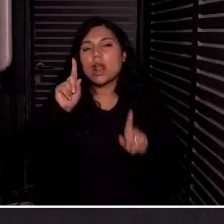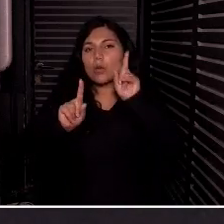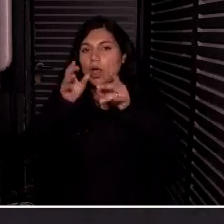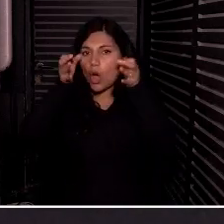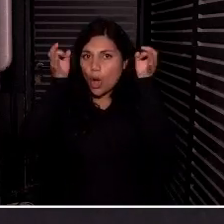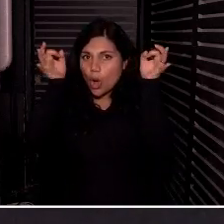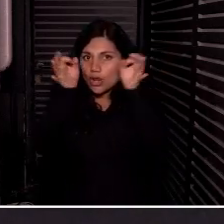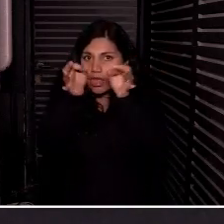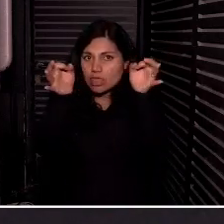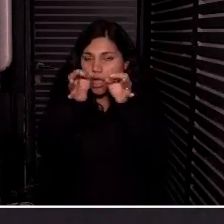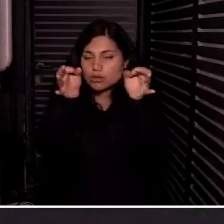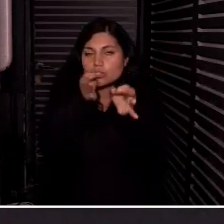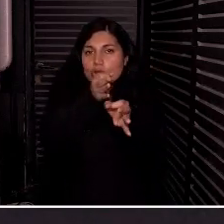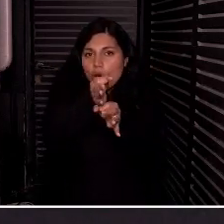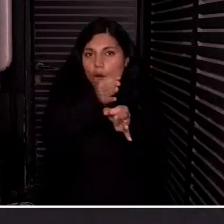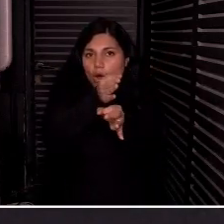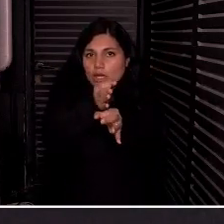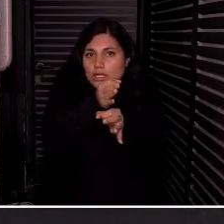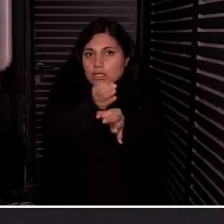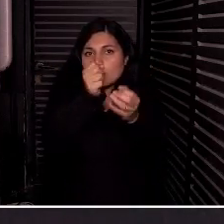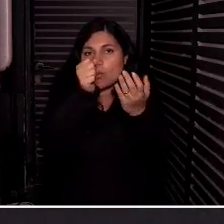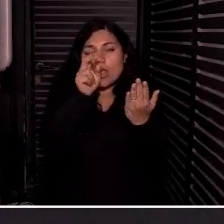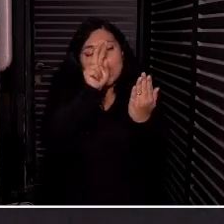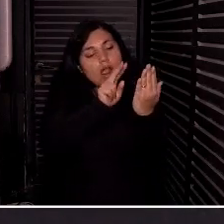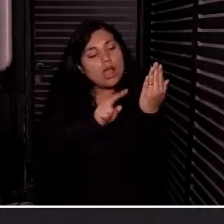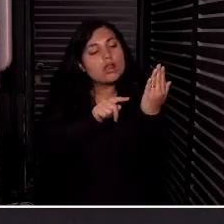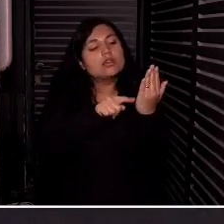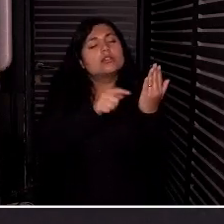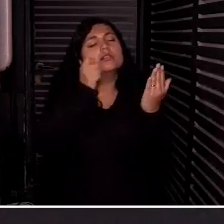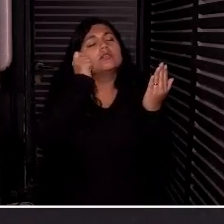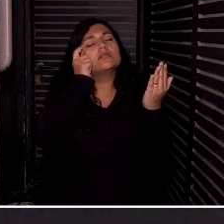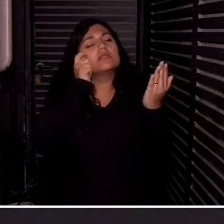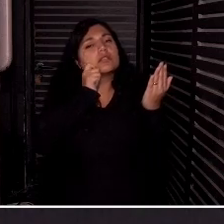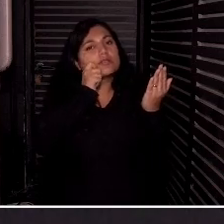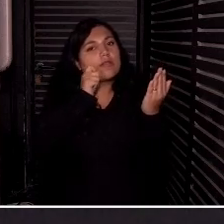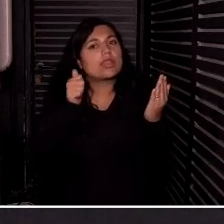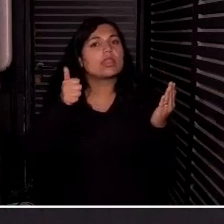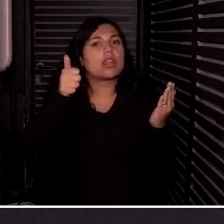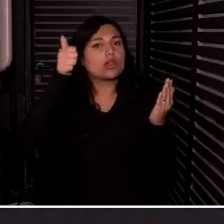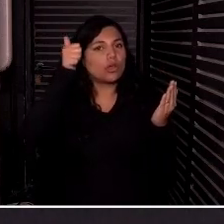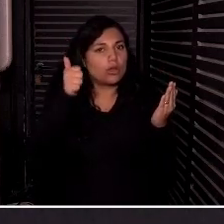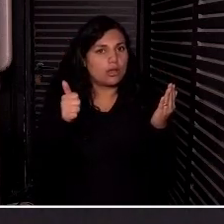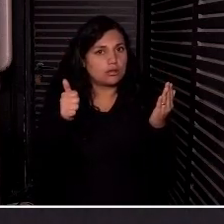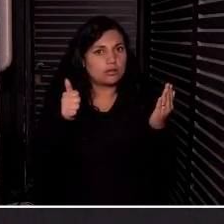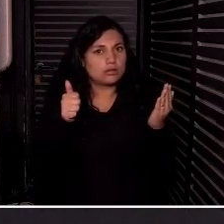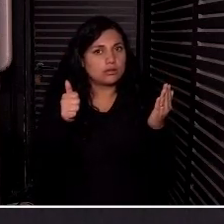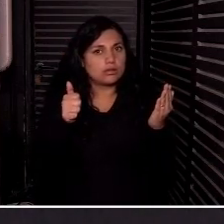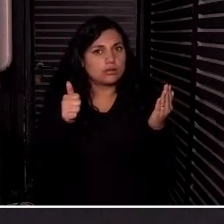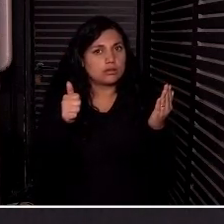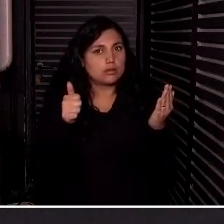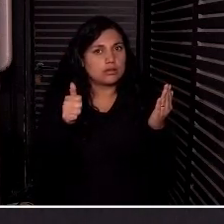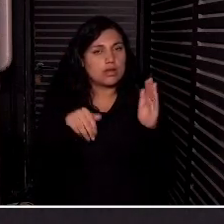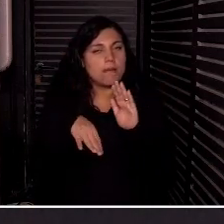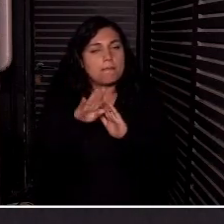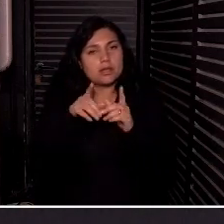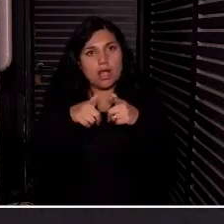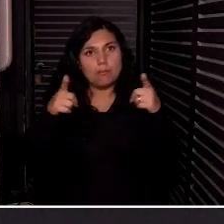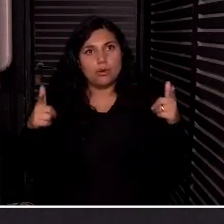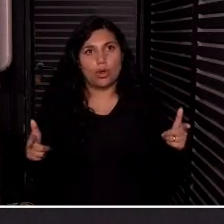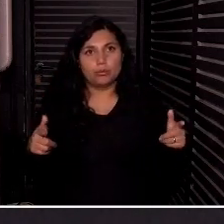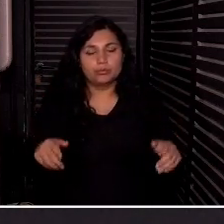son digamos interpretables por los por sus directores no directores má más